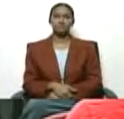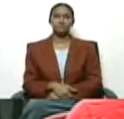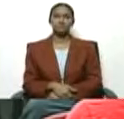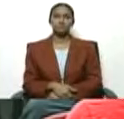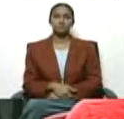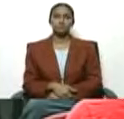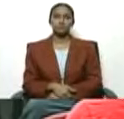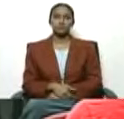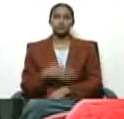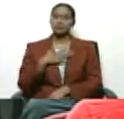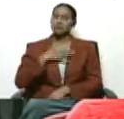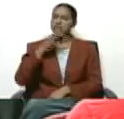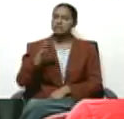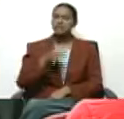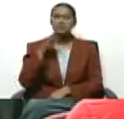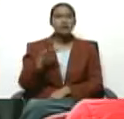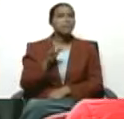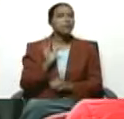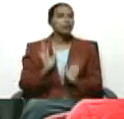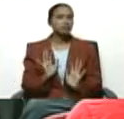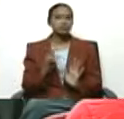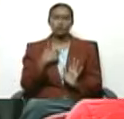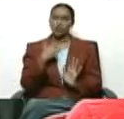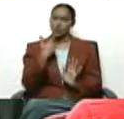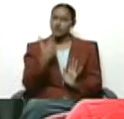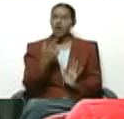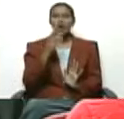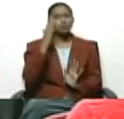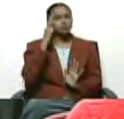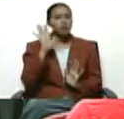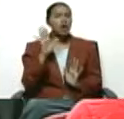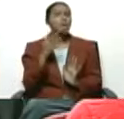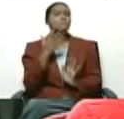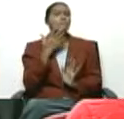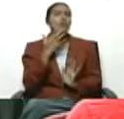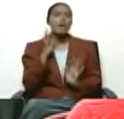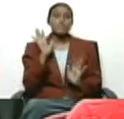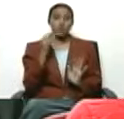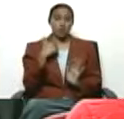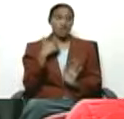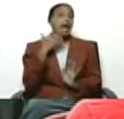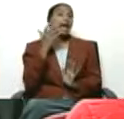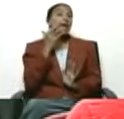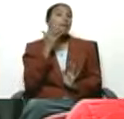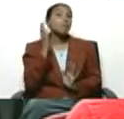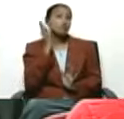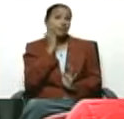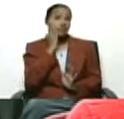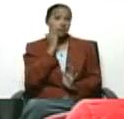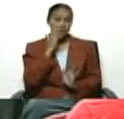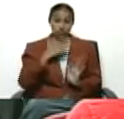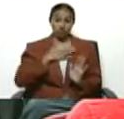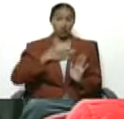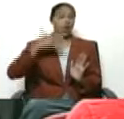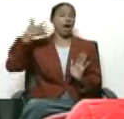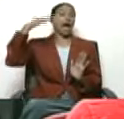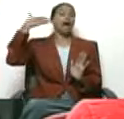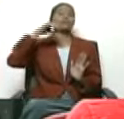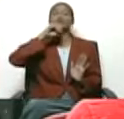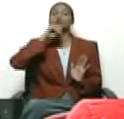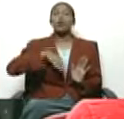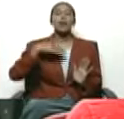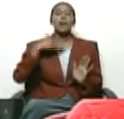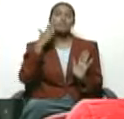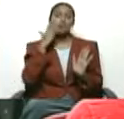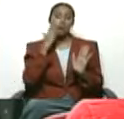Siempre pongo, no sé si en Zulia lo dije, pero lo vuelvo a decir, el ejemplo de mi mamá. Yo era de su